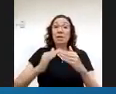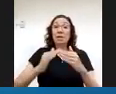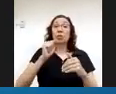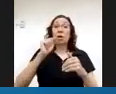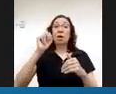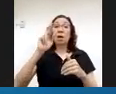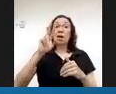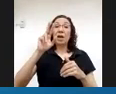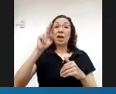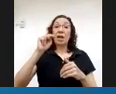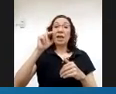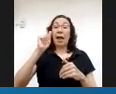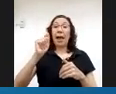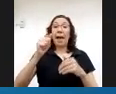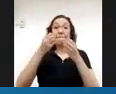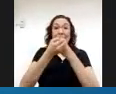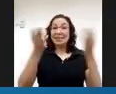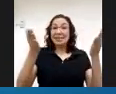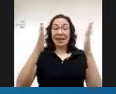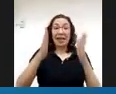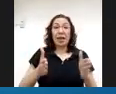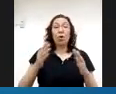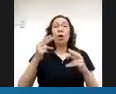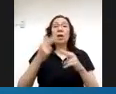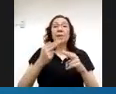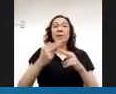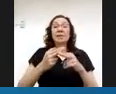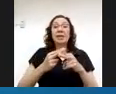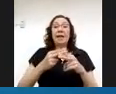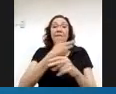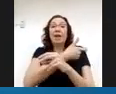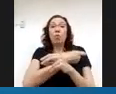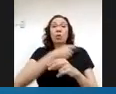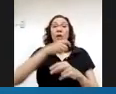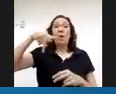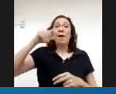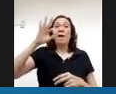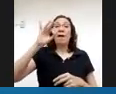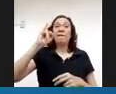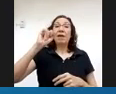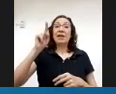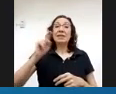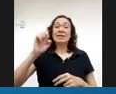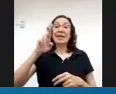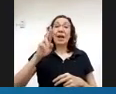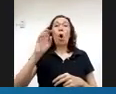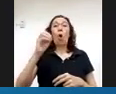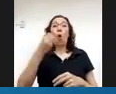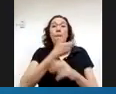RNA mensajero. Llámese vacuna de Pfizer o la